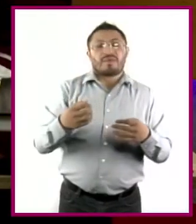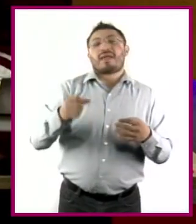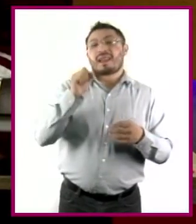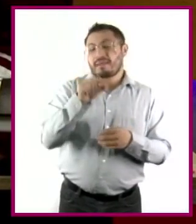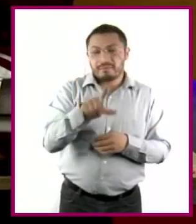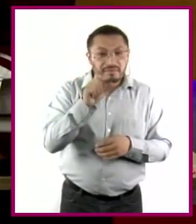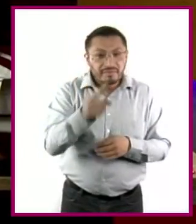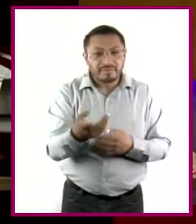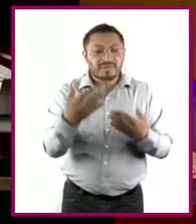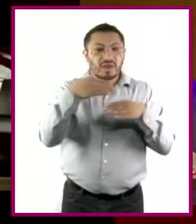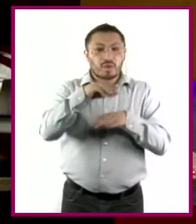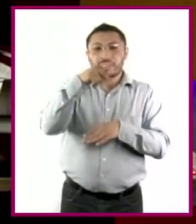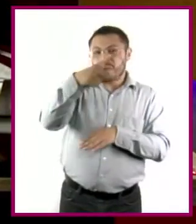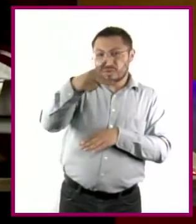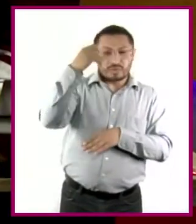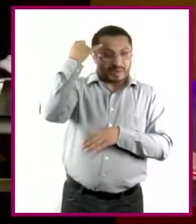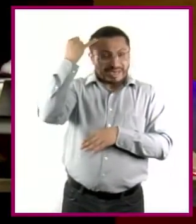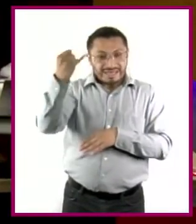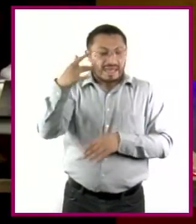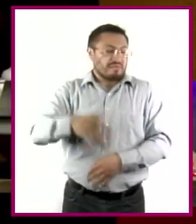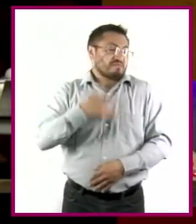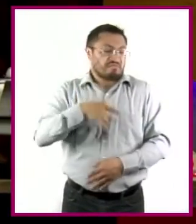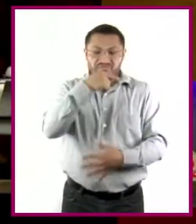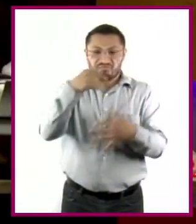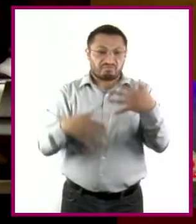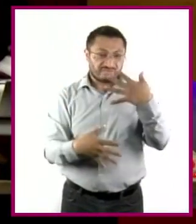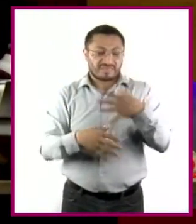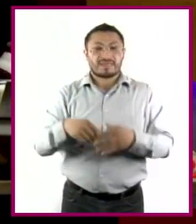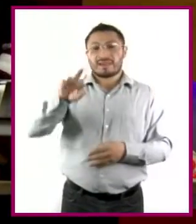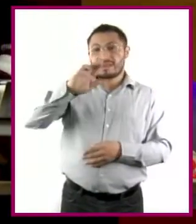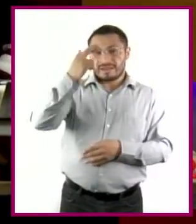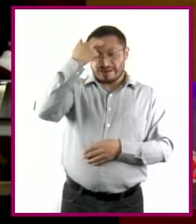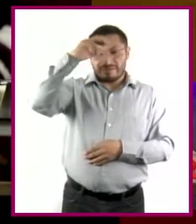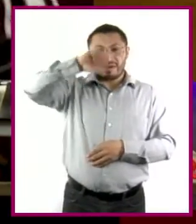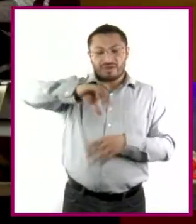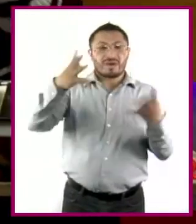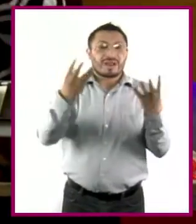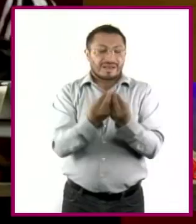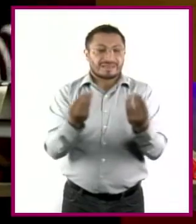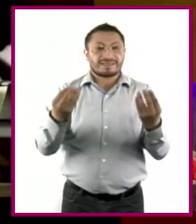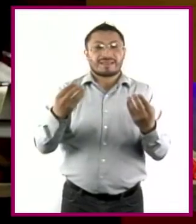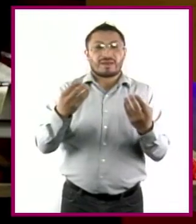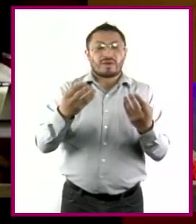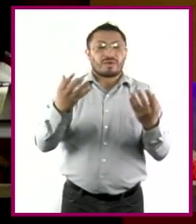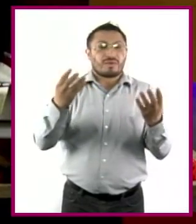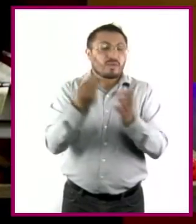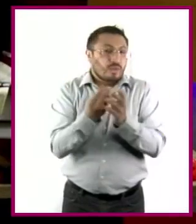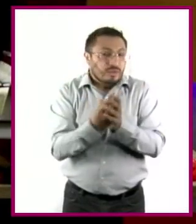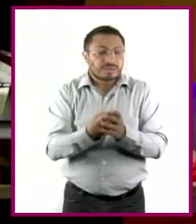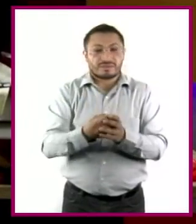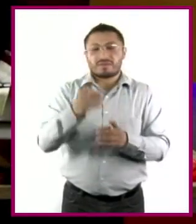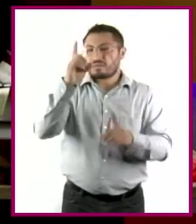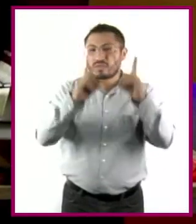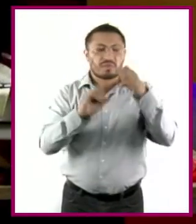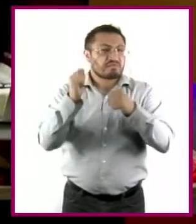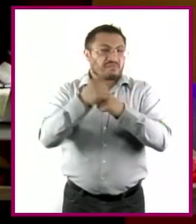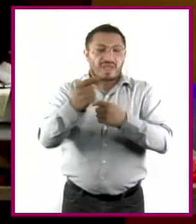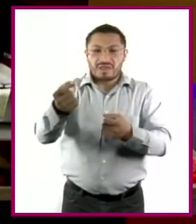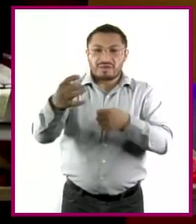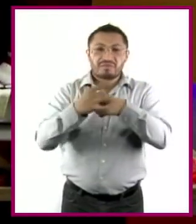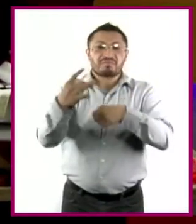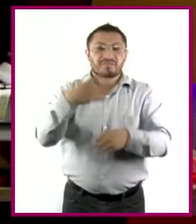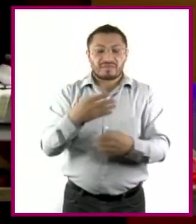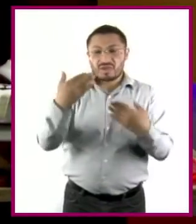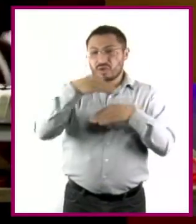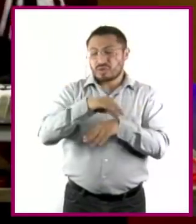sino también sobre lo que piensan y sienten. Recuerden que estos programas los hacemos juntos, así que mándenos sus dudas u opiniones acerca de lo